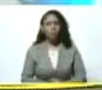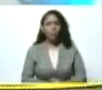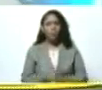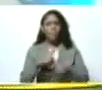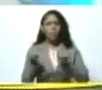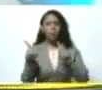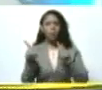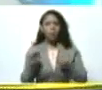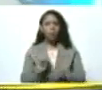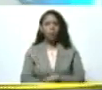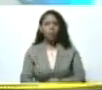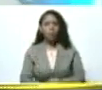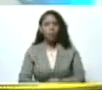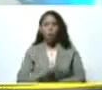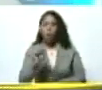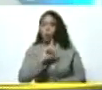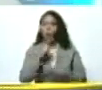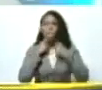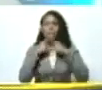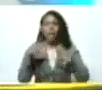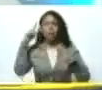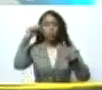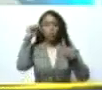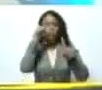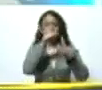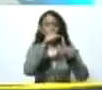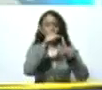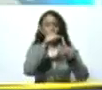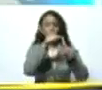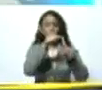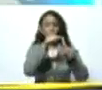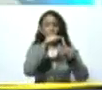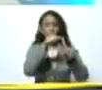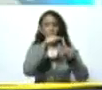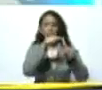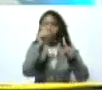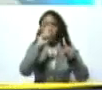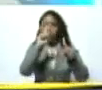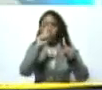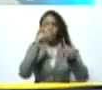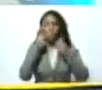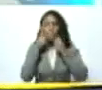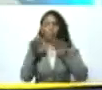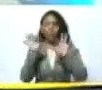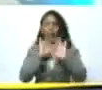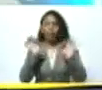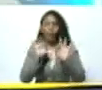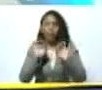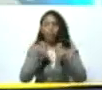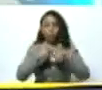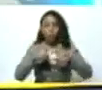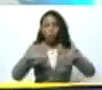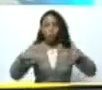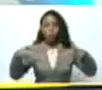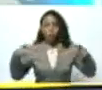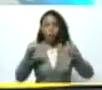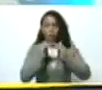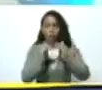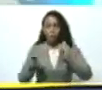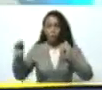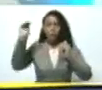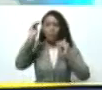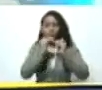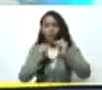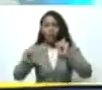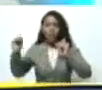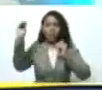pero no pierdo el objetivo, ni lo perdemos, de crecer, crecer,